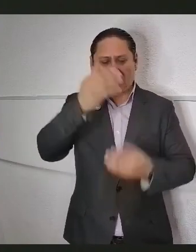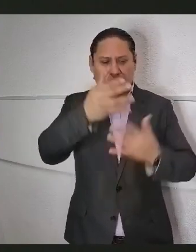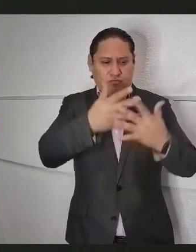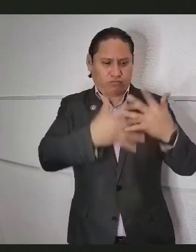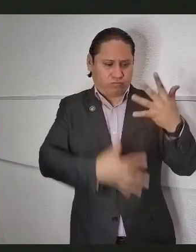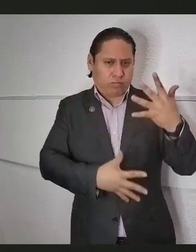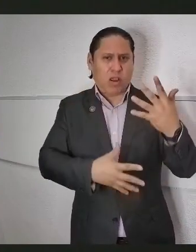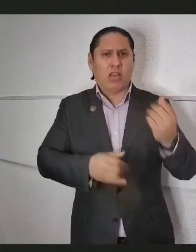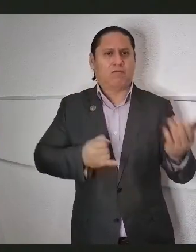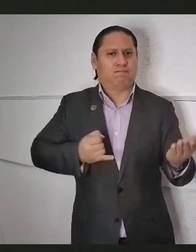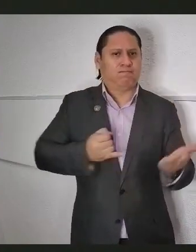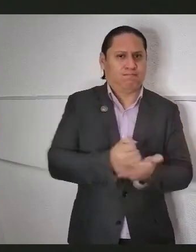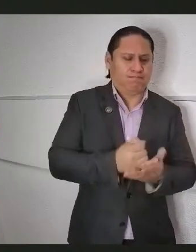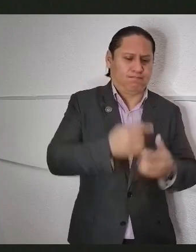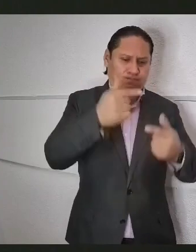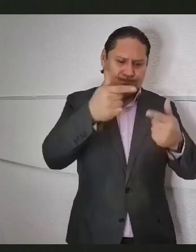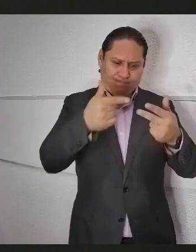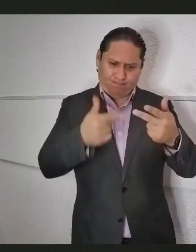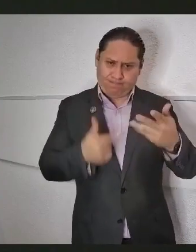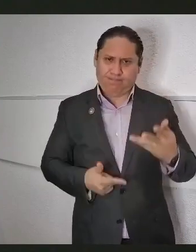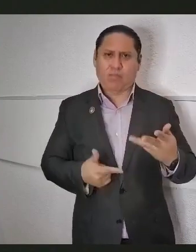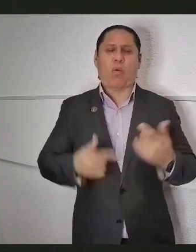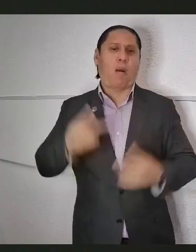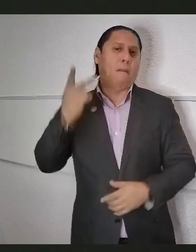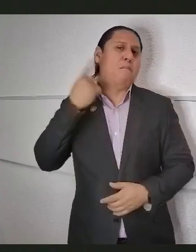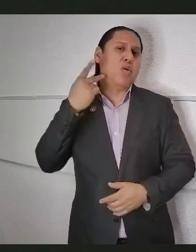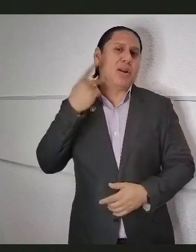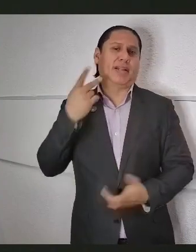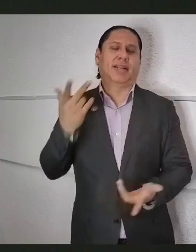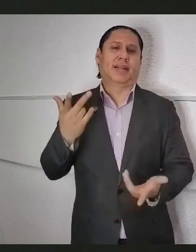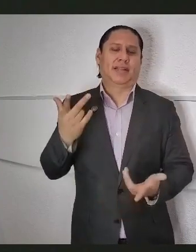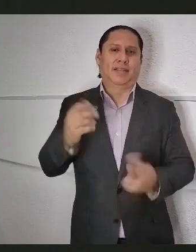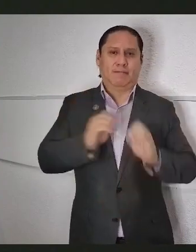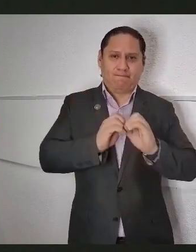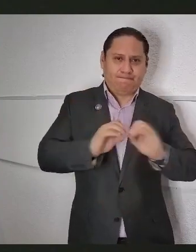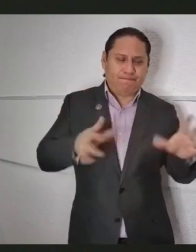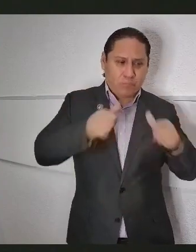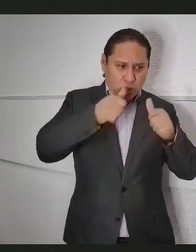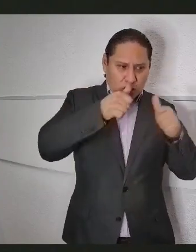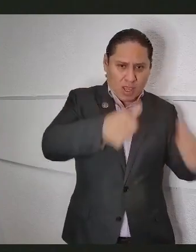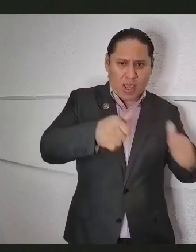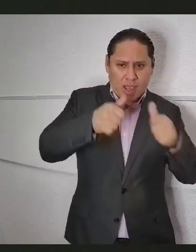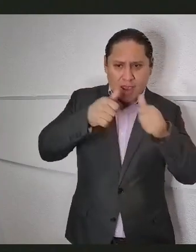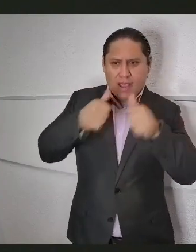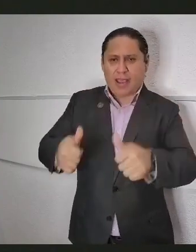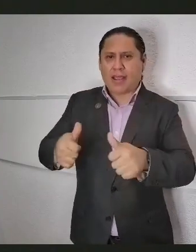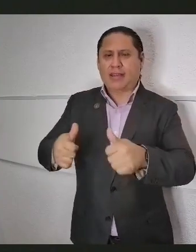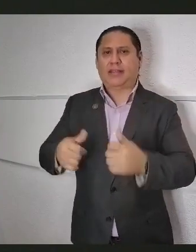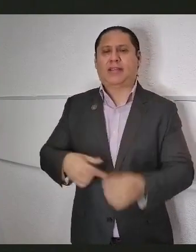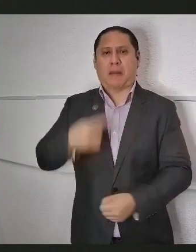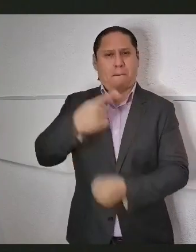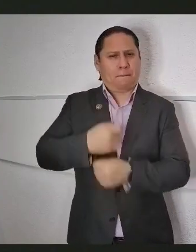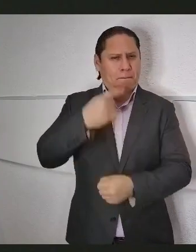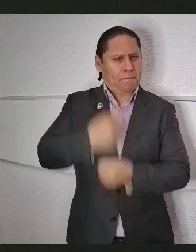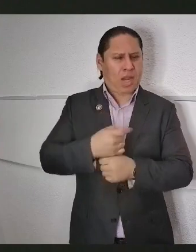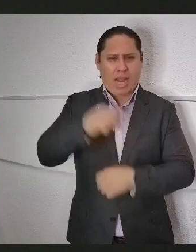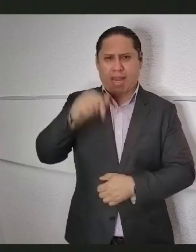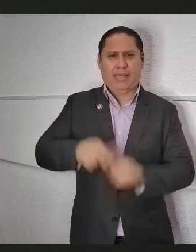de decisiones y la construcción de políticas públicas que atiendan al sector primario en